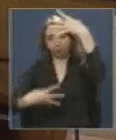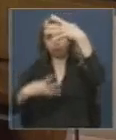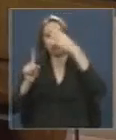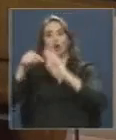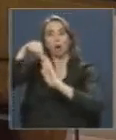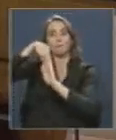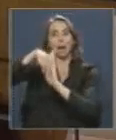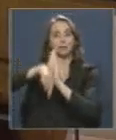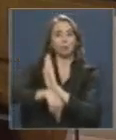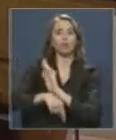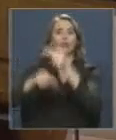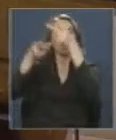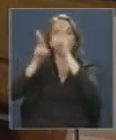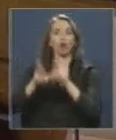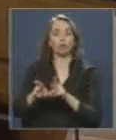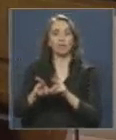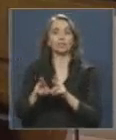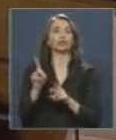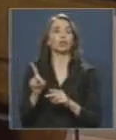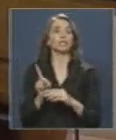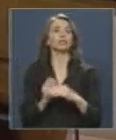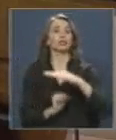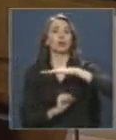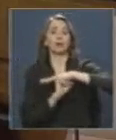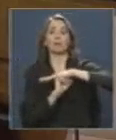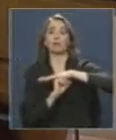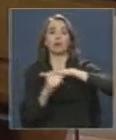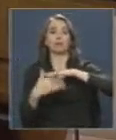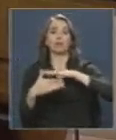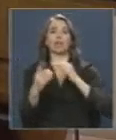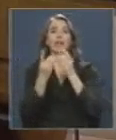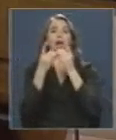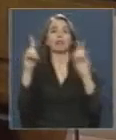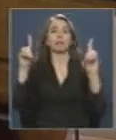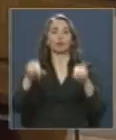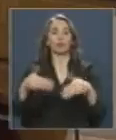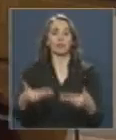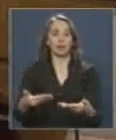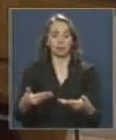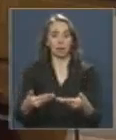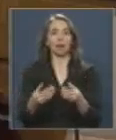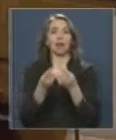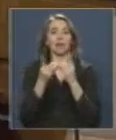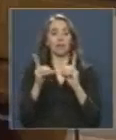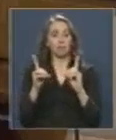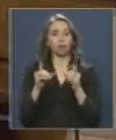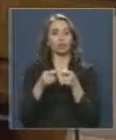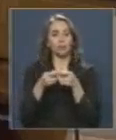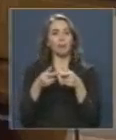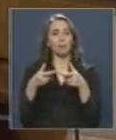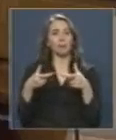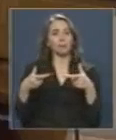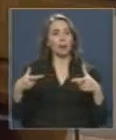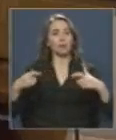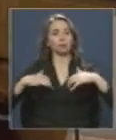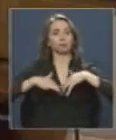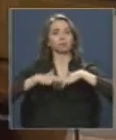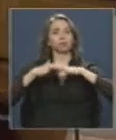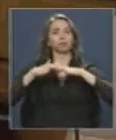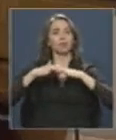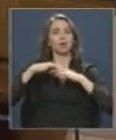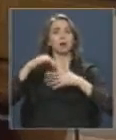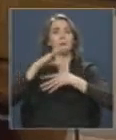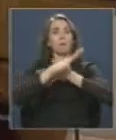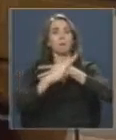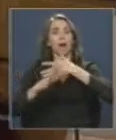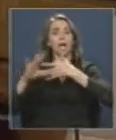eje fundamental de las democracias contemporáneas. A medida que la democracia se ha ido extendiendo y consolidando en la región,